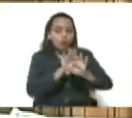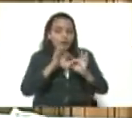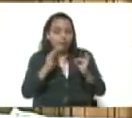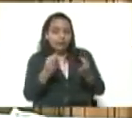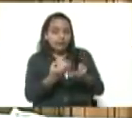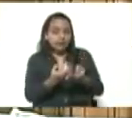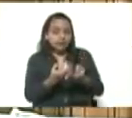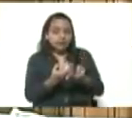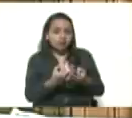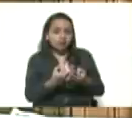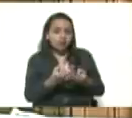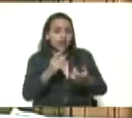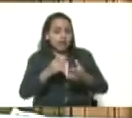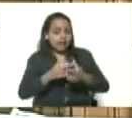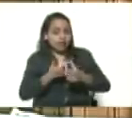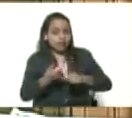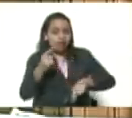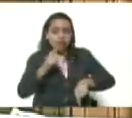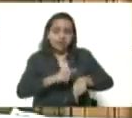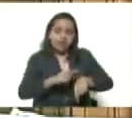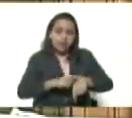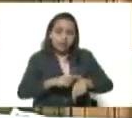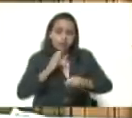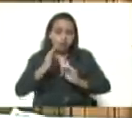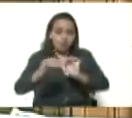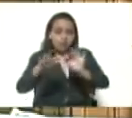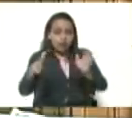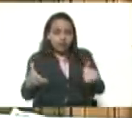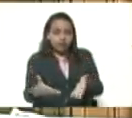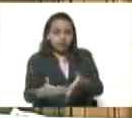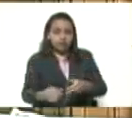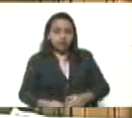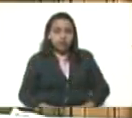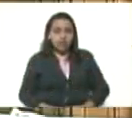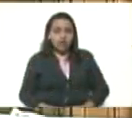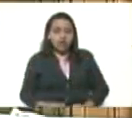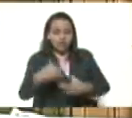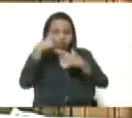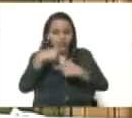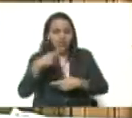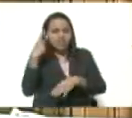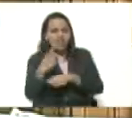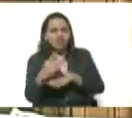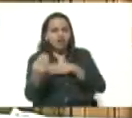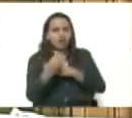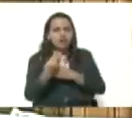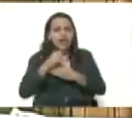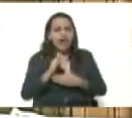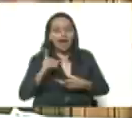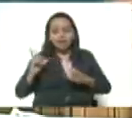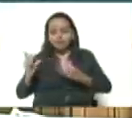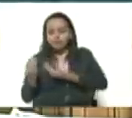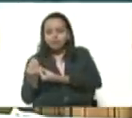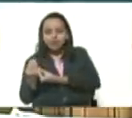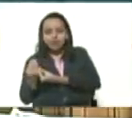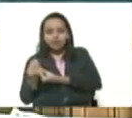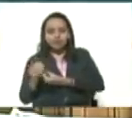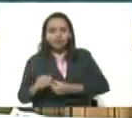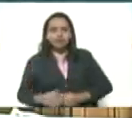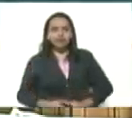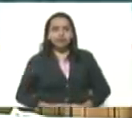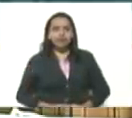Así que en este tiempo de pandemia, uno debe cuidarse del que está al lado de uno, de